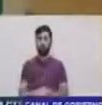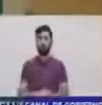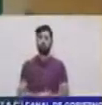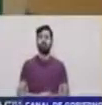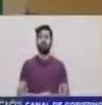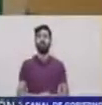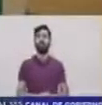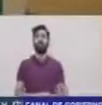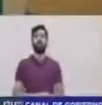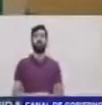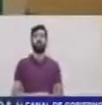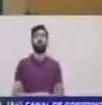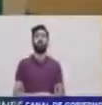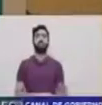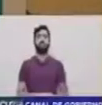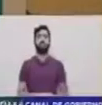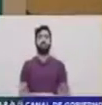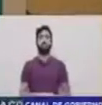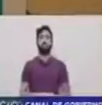Aproximadamente.